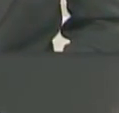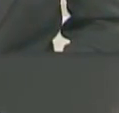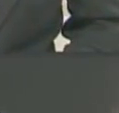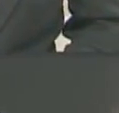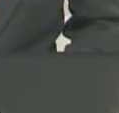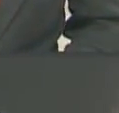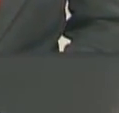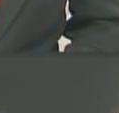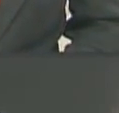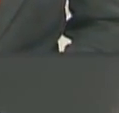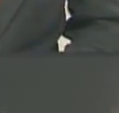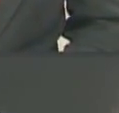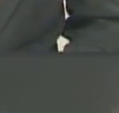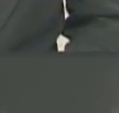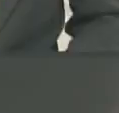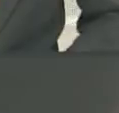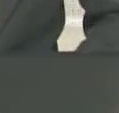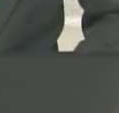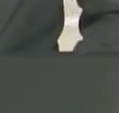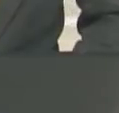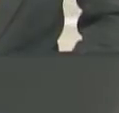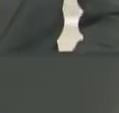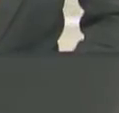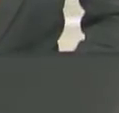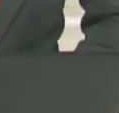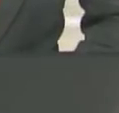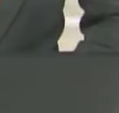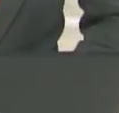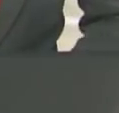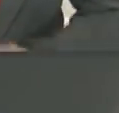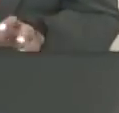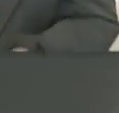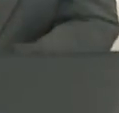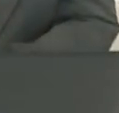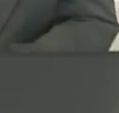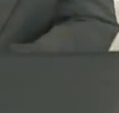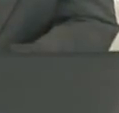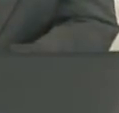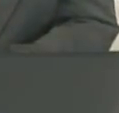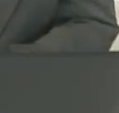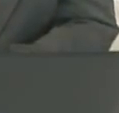Así culmina una nueva jornada de martes productivo en la que el presidente de la República aprobó